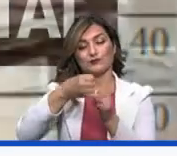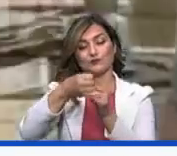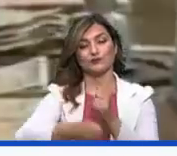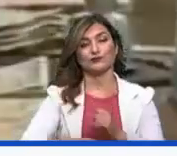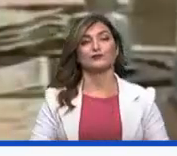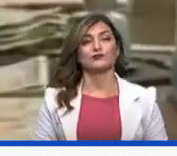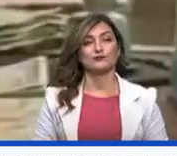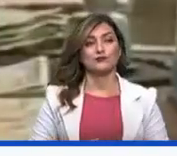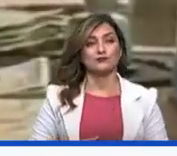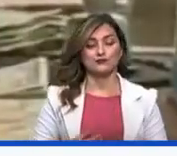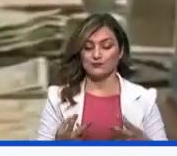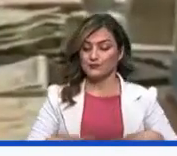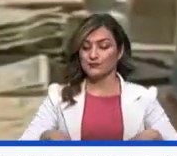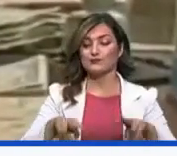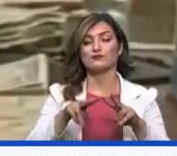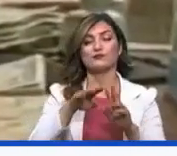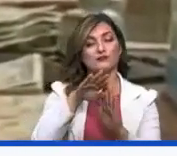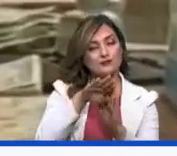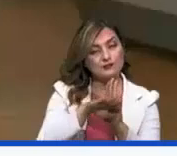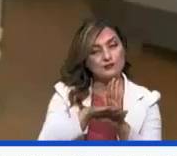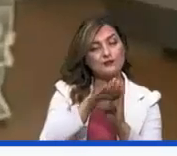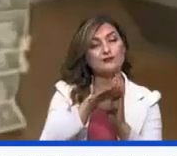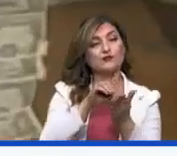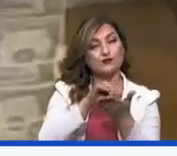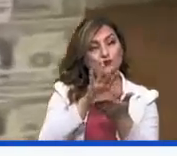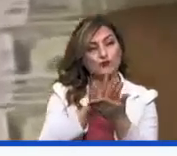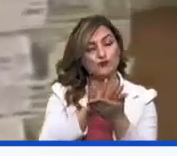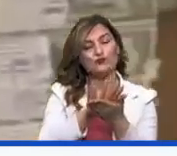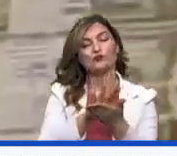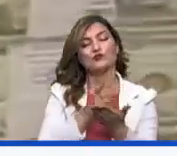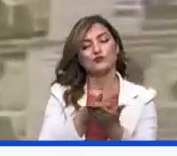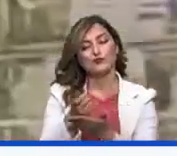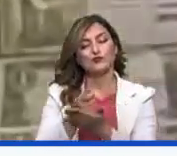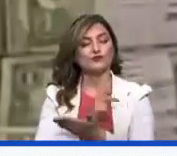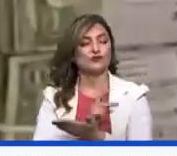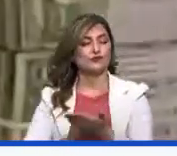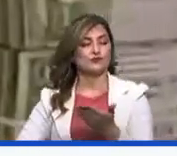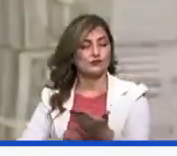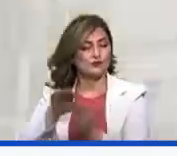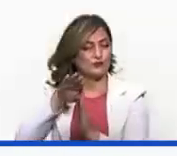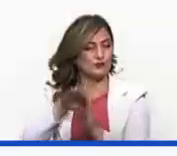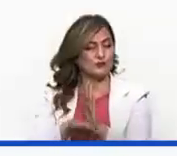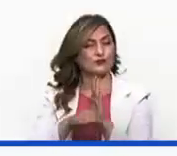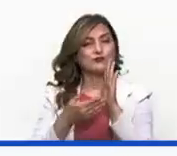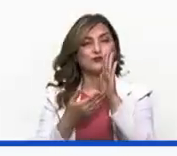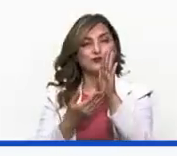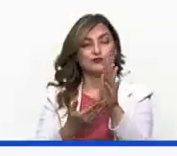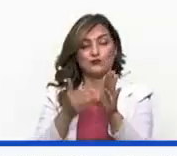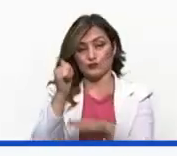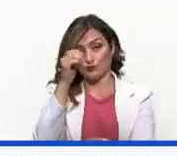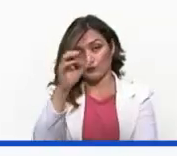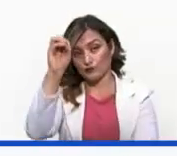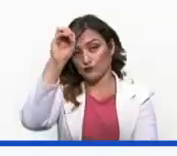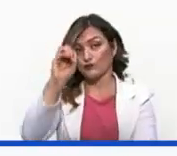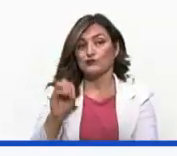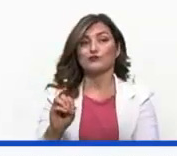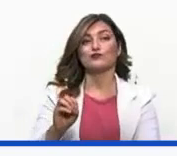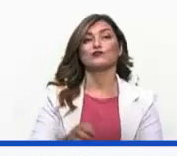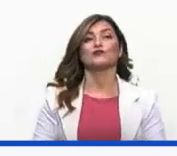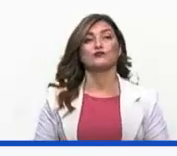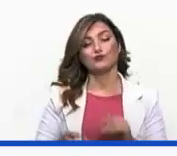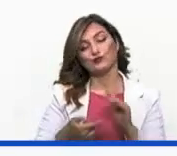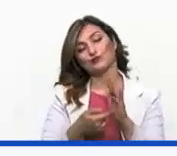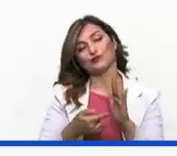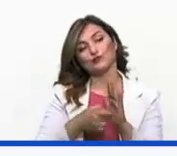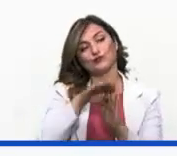$964.70. Ese valor puede ser menor al aplicar la reducción por gastos personales, en este caso del 10%, y su impuesto